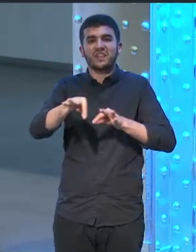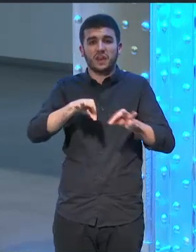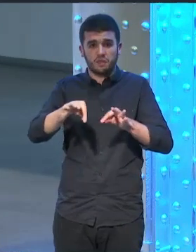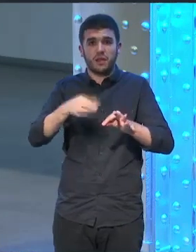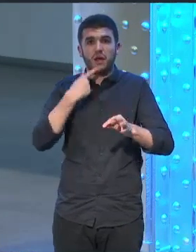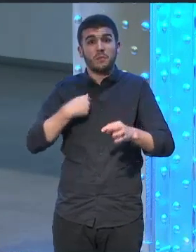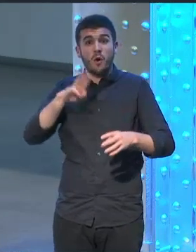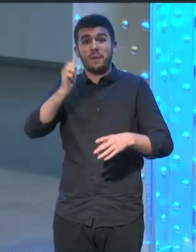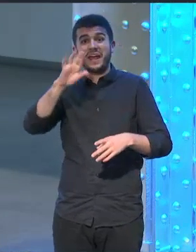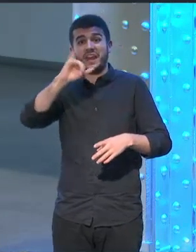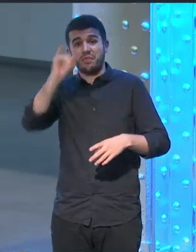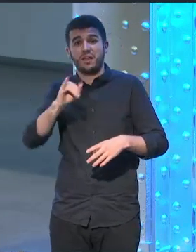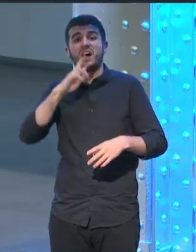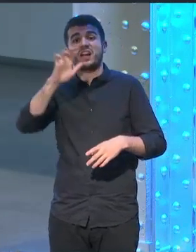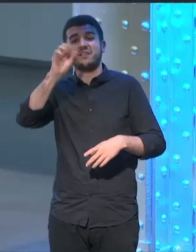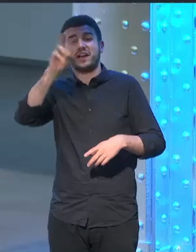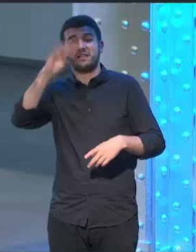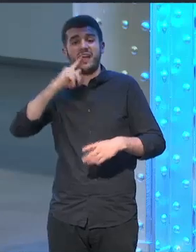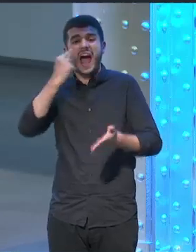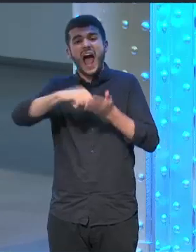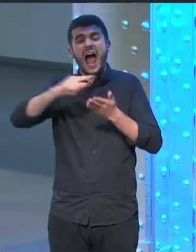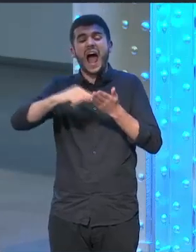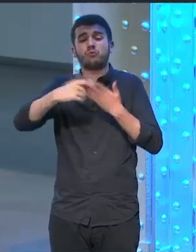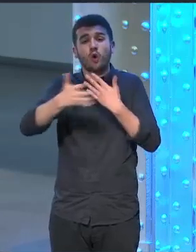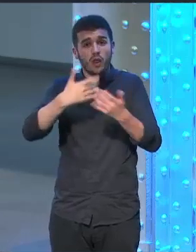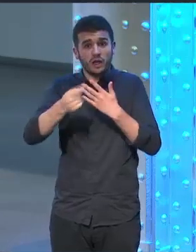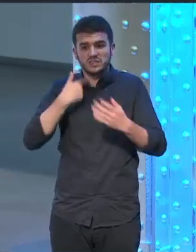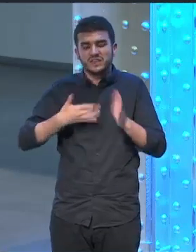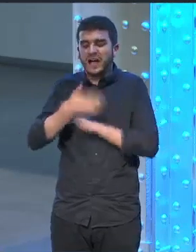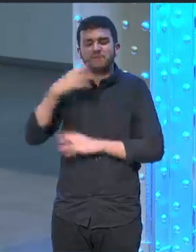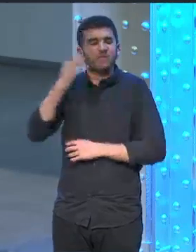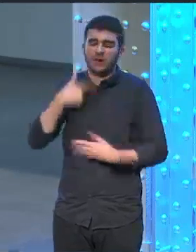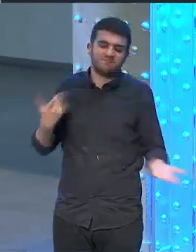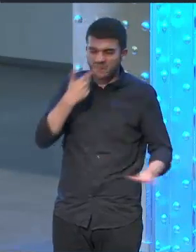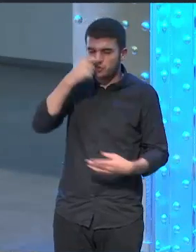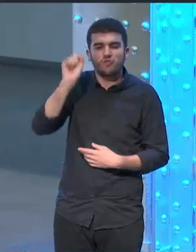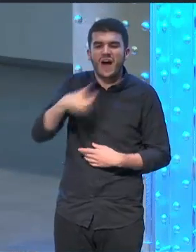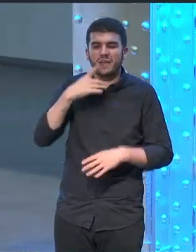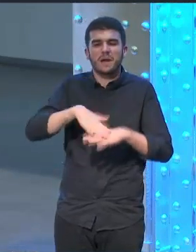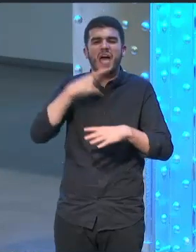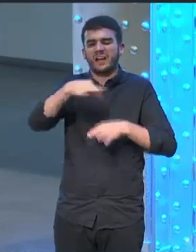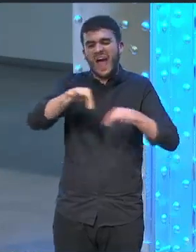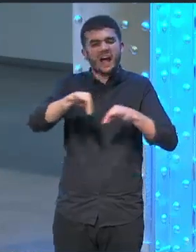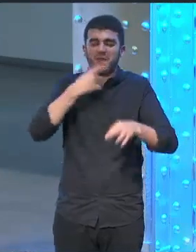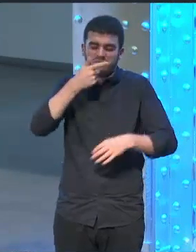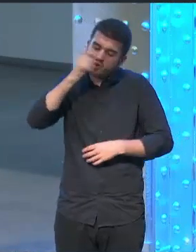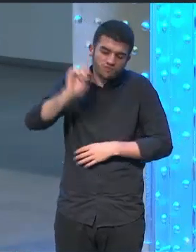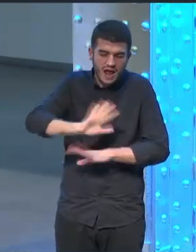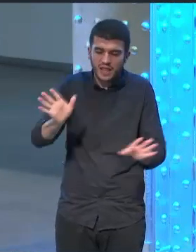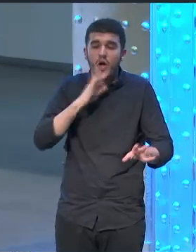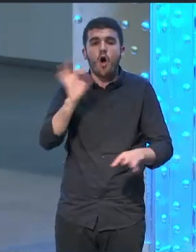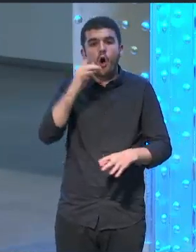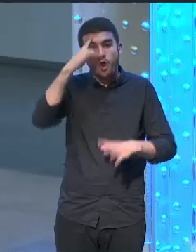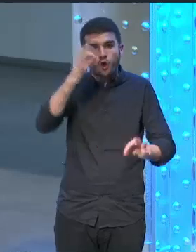Reverte pone encima de la mesa en un libro que las mujeres no están capacitadas para jugar al ajedrez o que no están capacitadas para desarrollar una